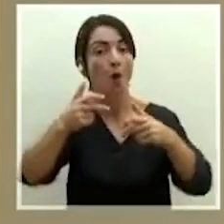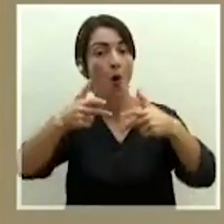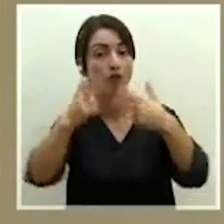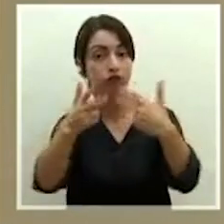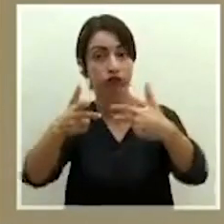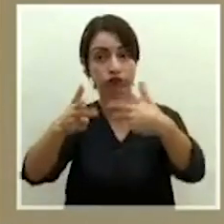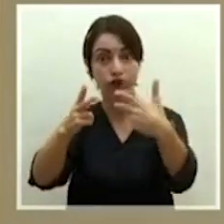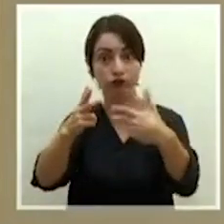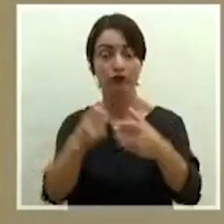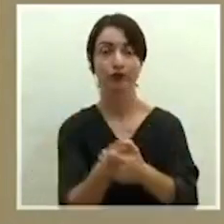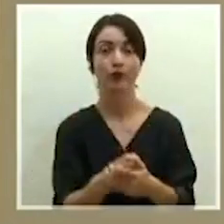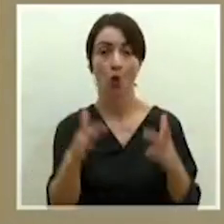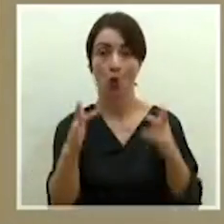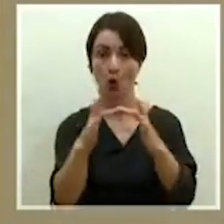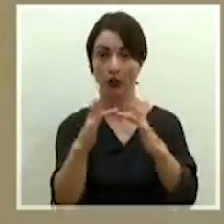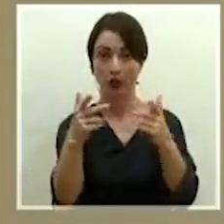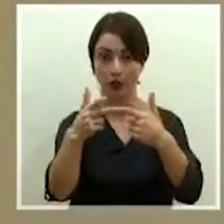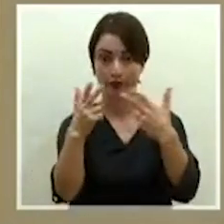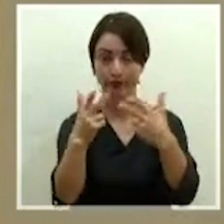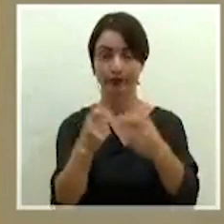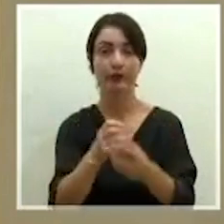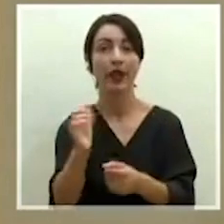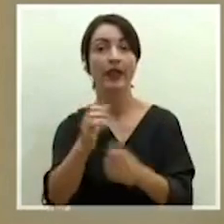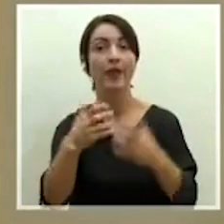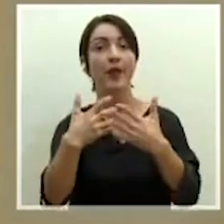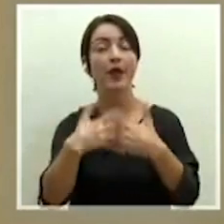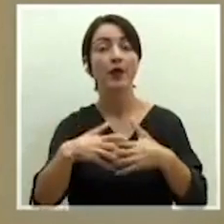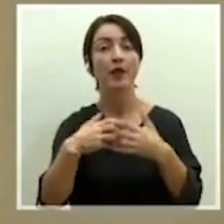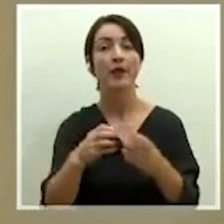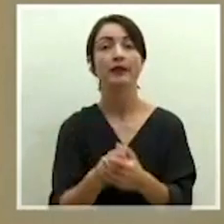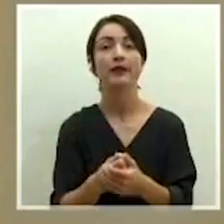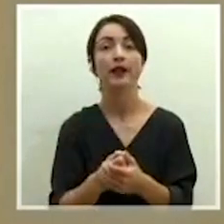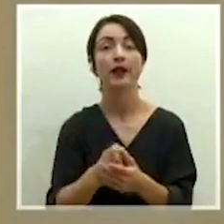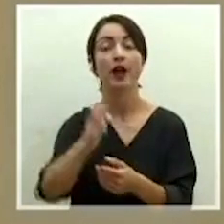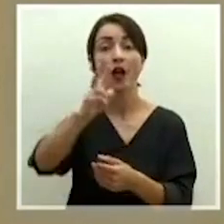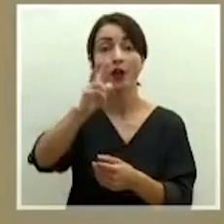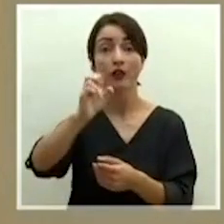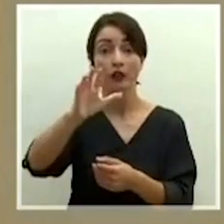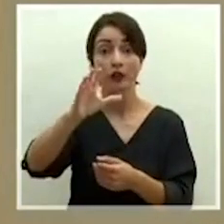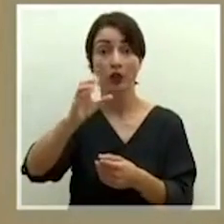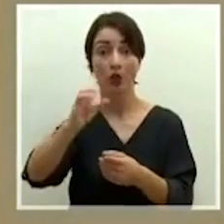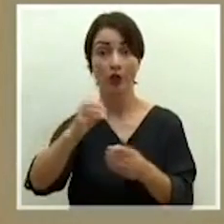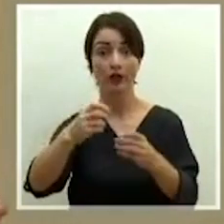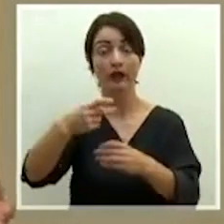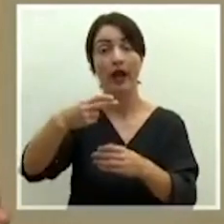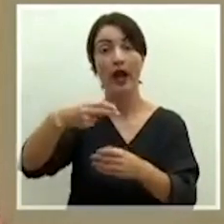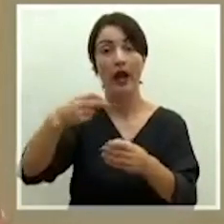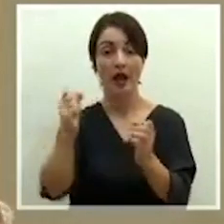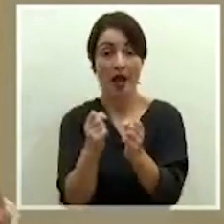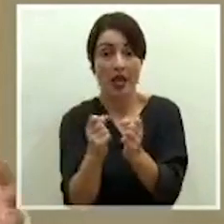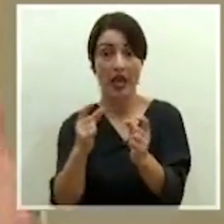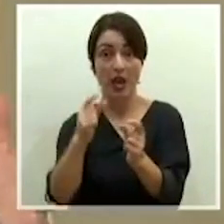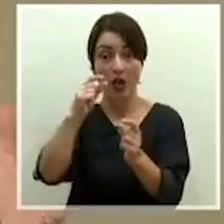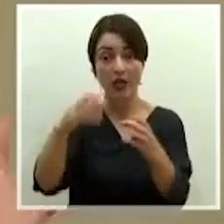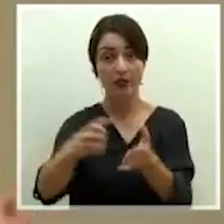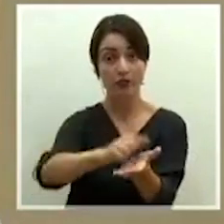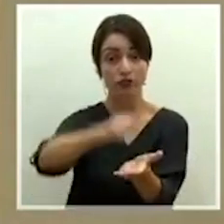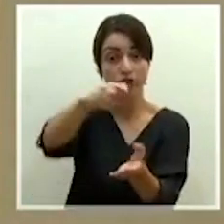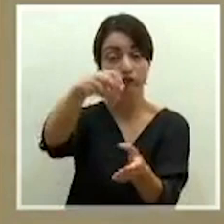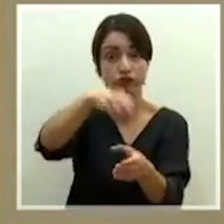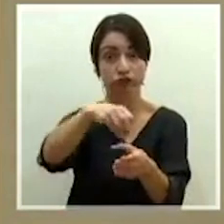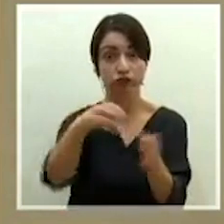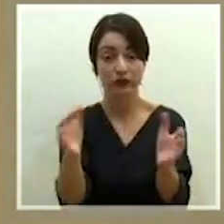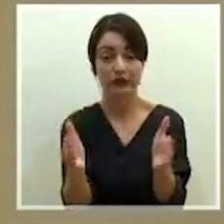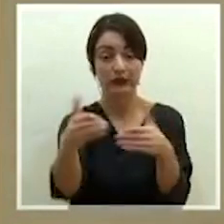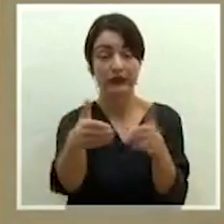teleconsulta. También recibimos de la empresa 250 hieleras. Esto es para mantener la cadena de